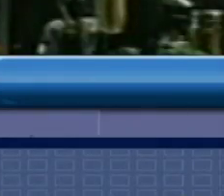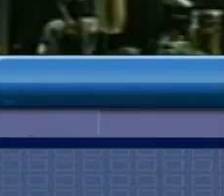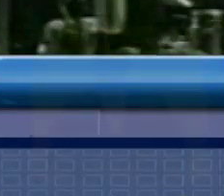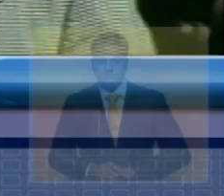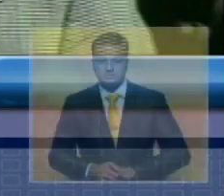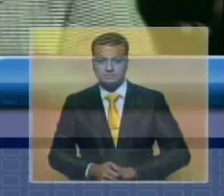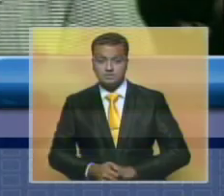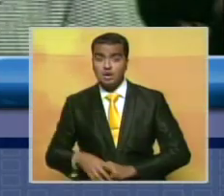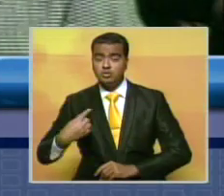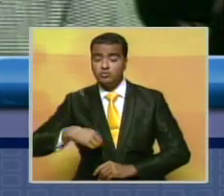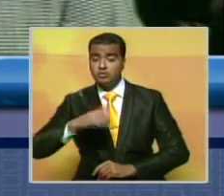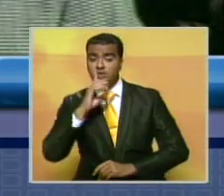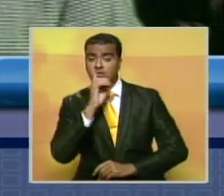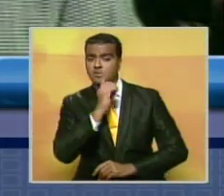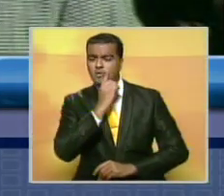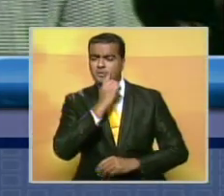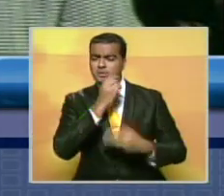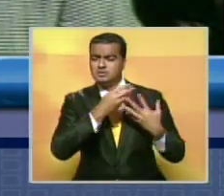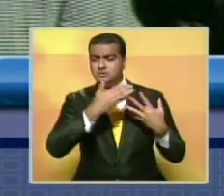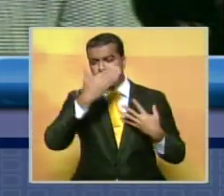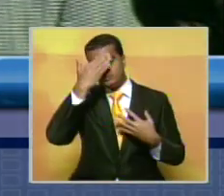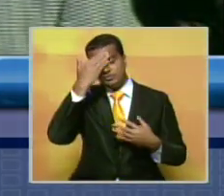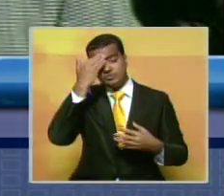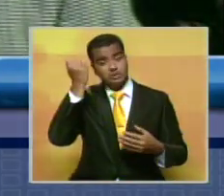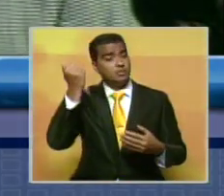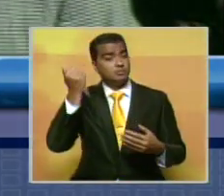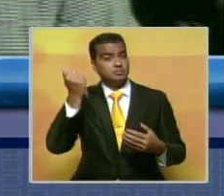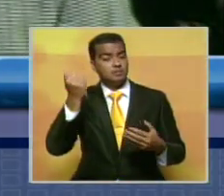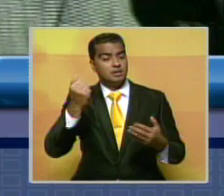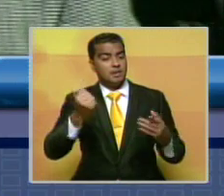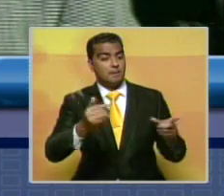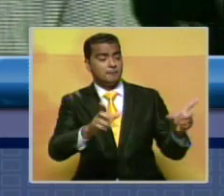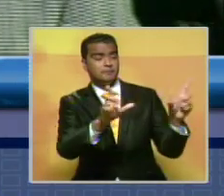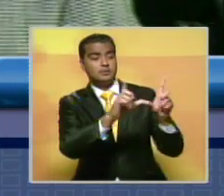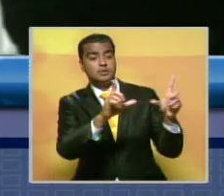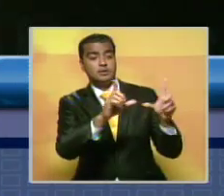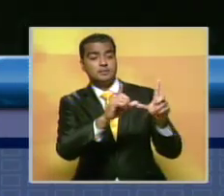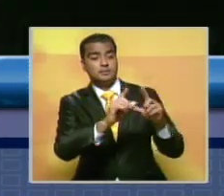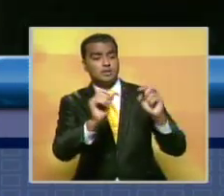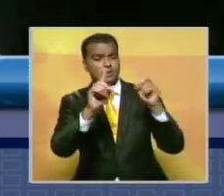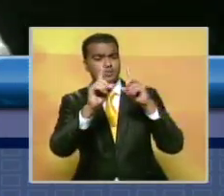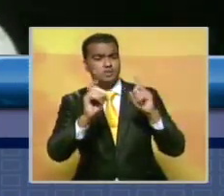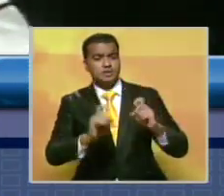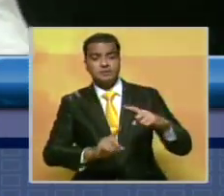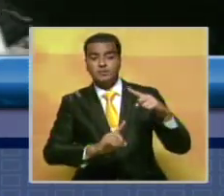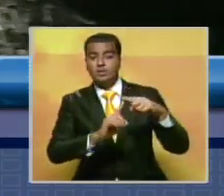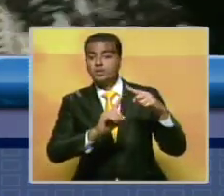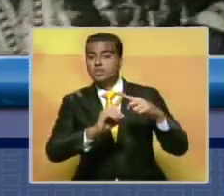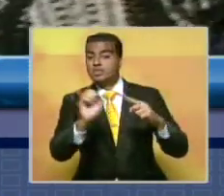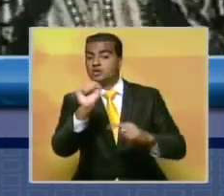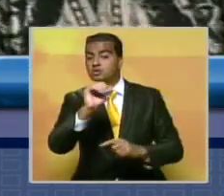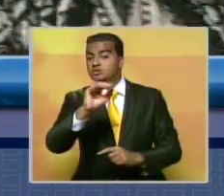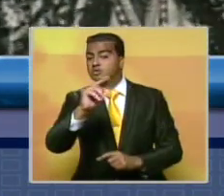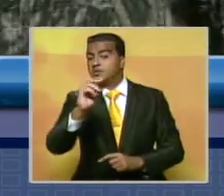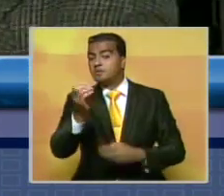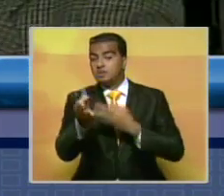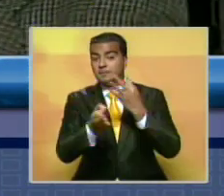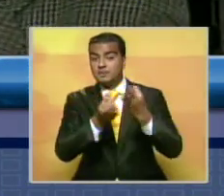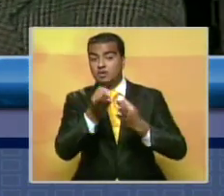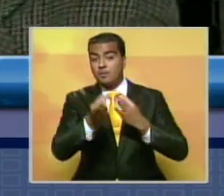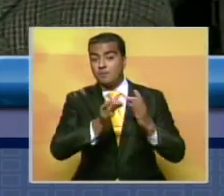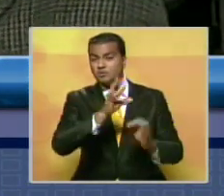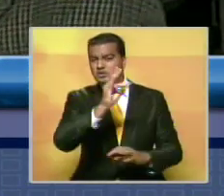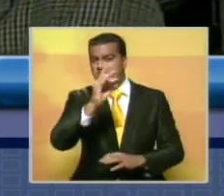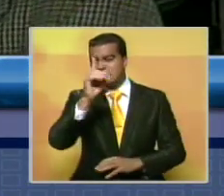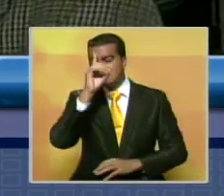Adoptó este nombre por su inolvidable programa infantil Contesta por Tío Simón, que se transmitió por más de